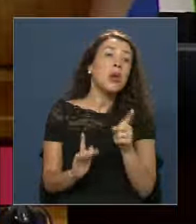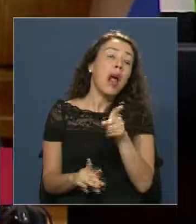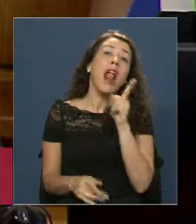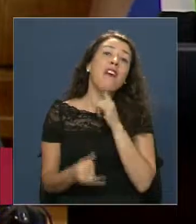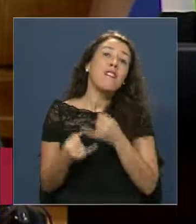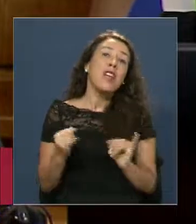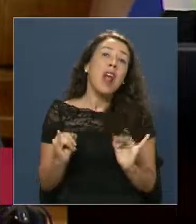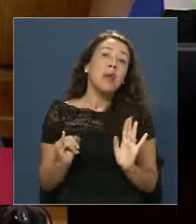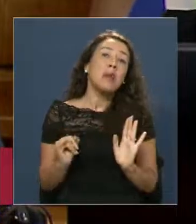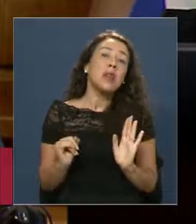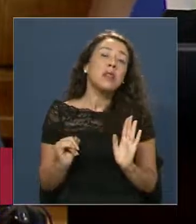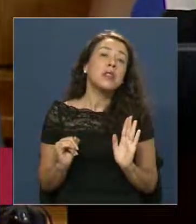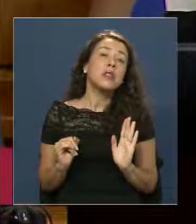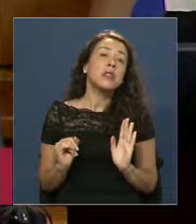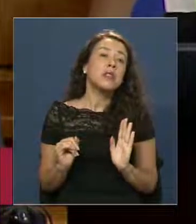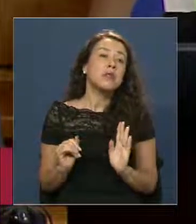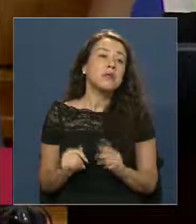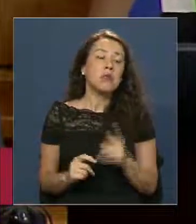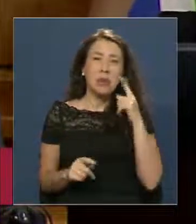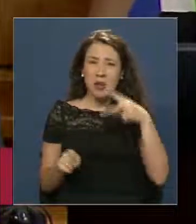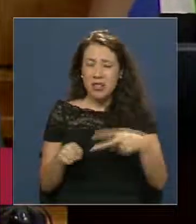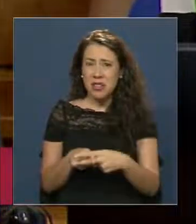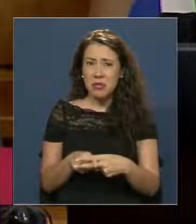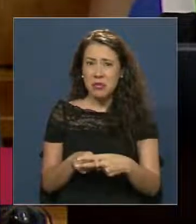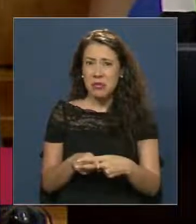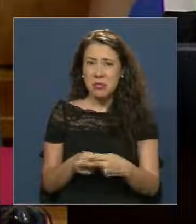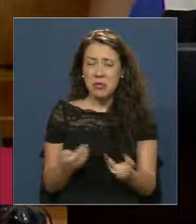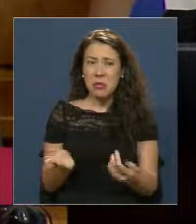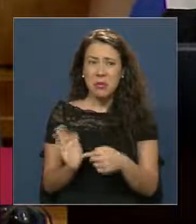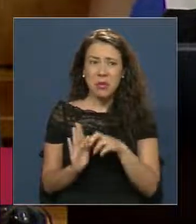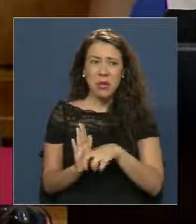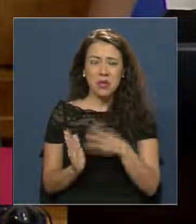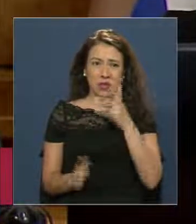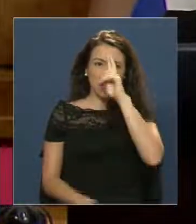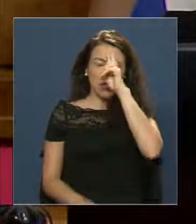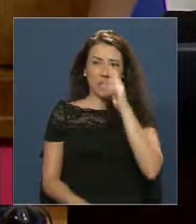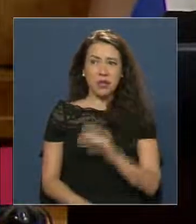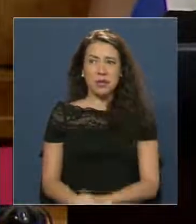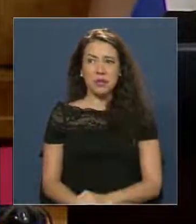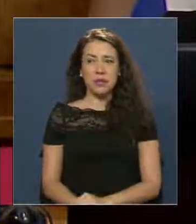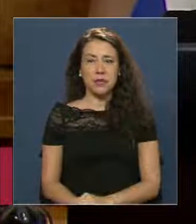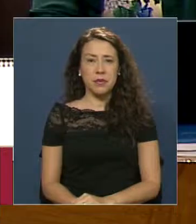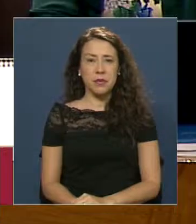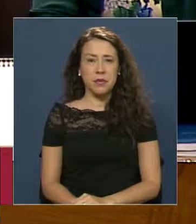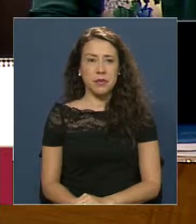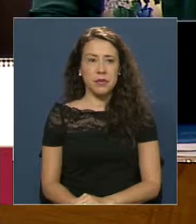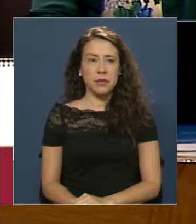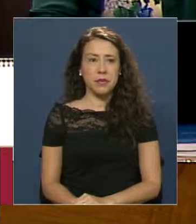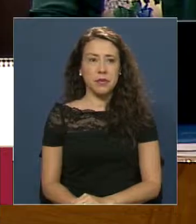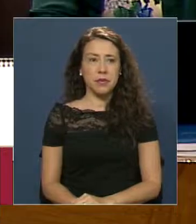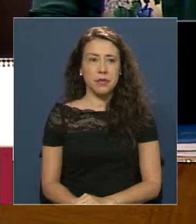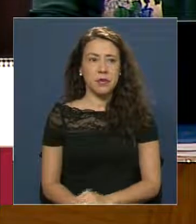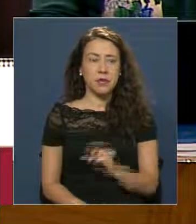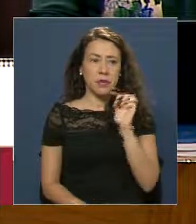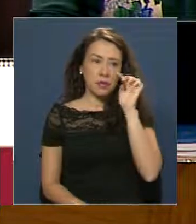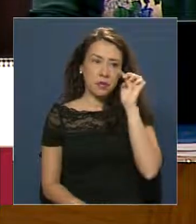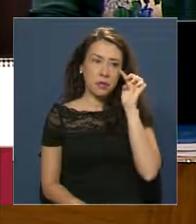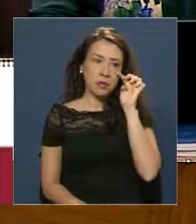final veamos ese proyecto y falta, pero interrumpirlo me parece medio insólito, presidente. Bien. A